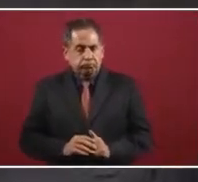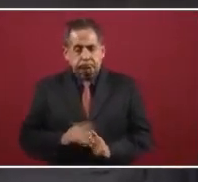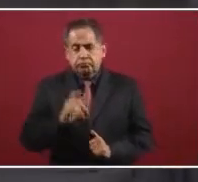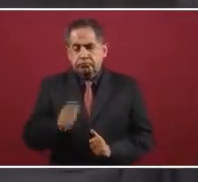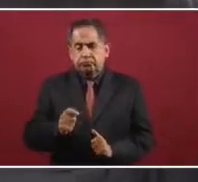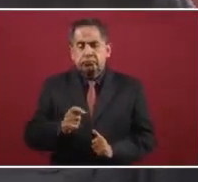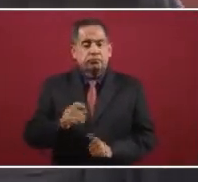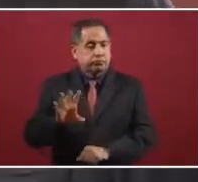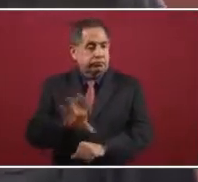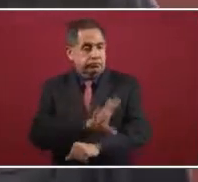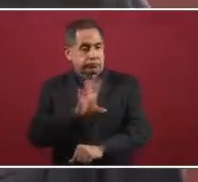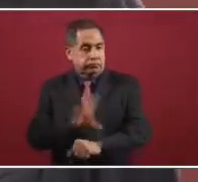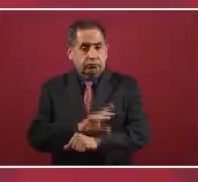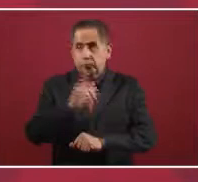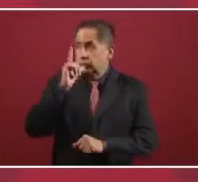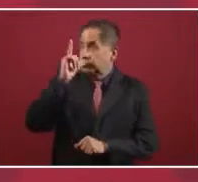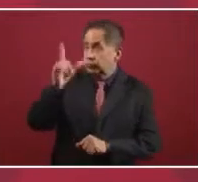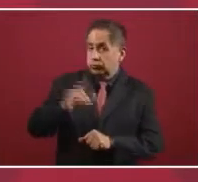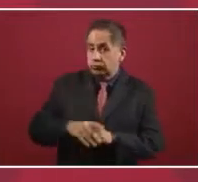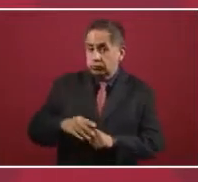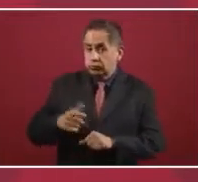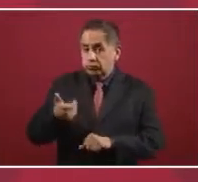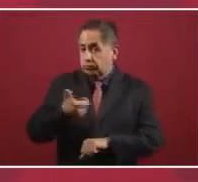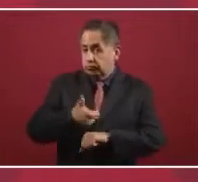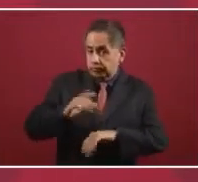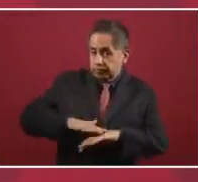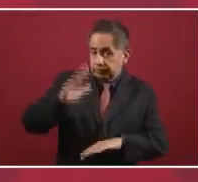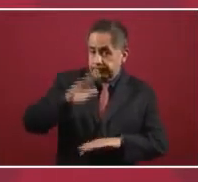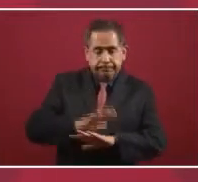la energía eléctrica a los consumidores.